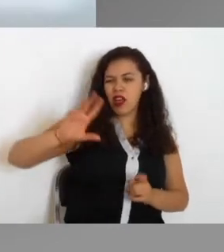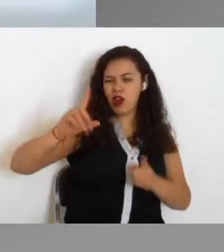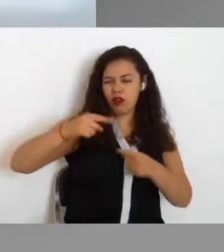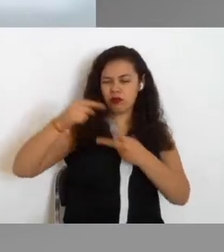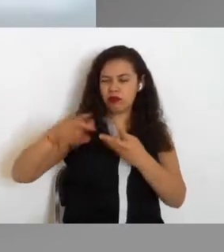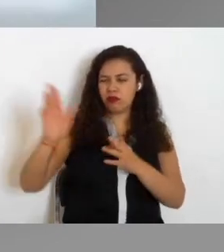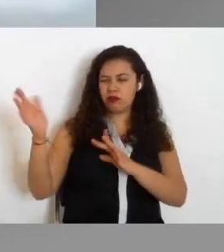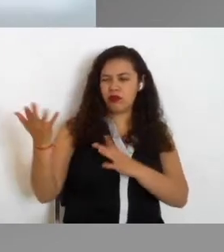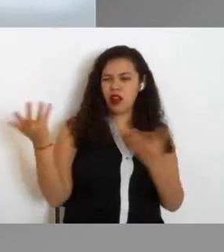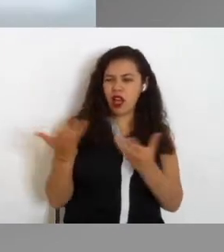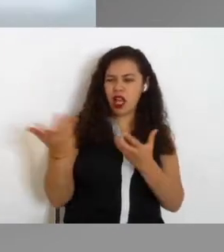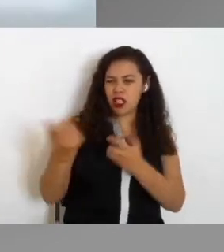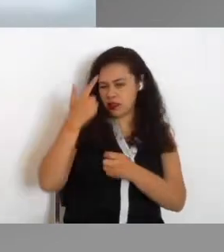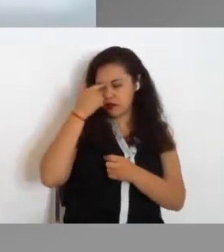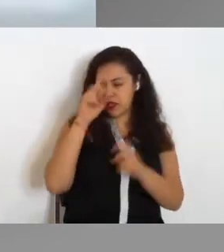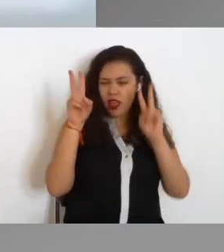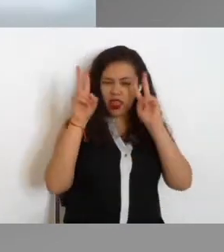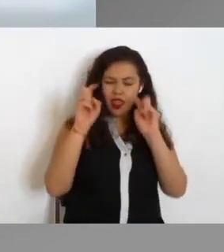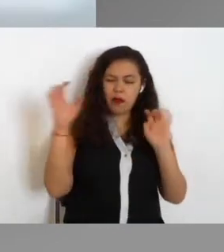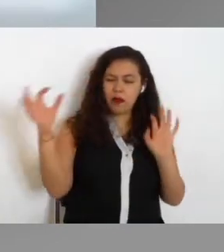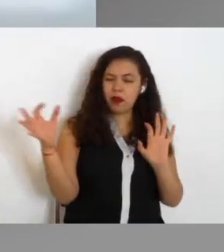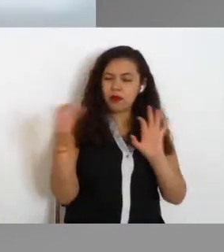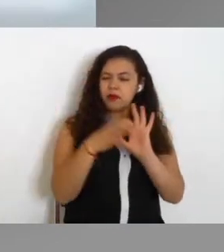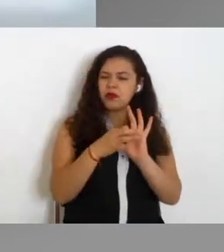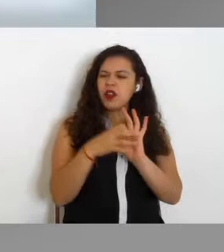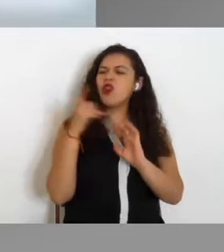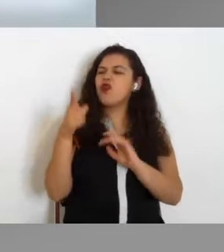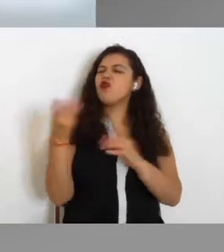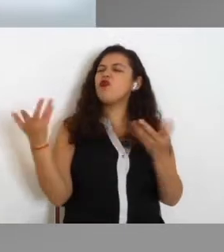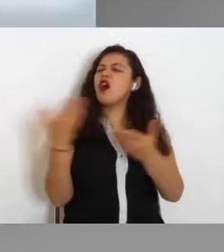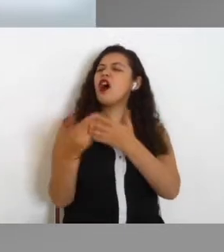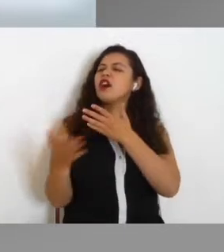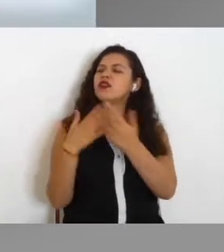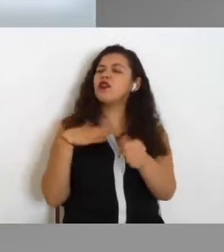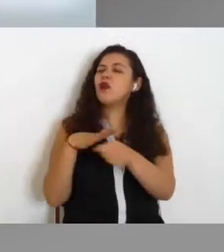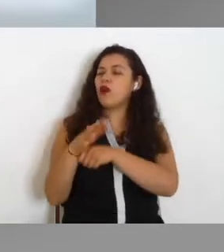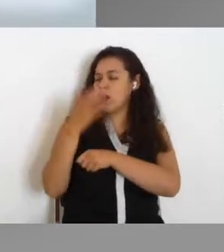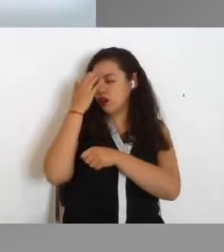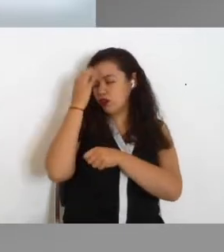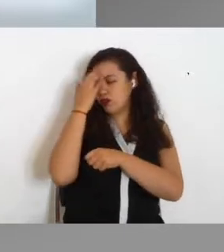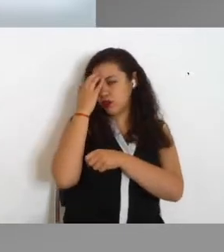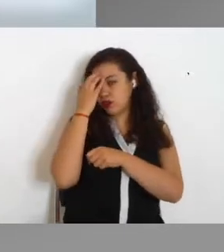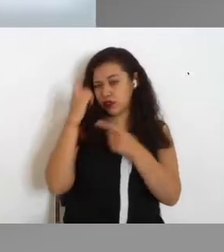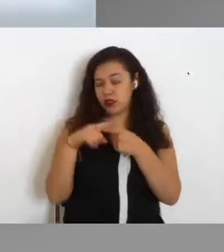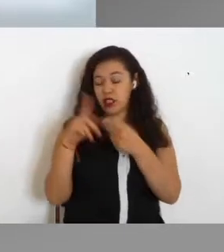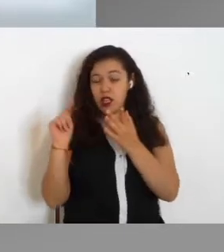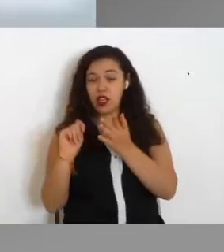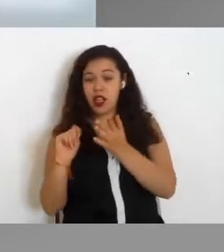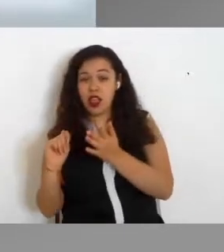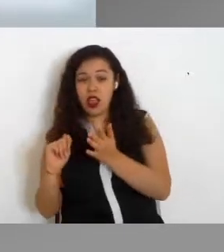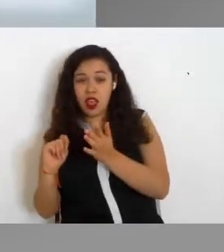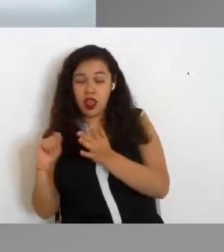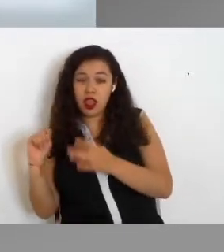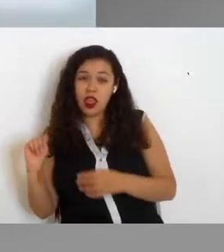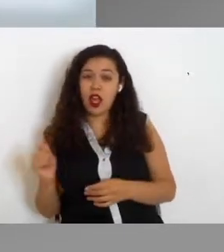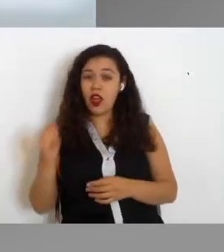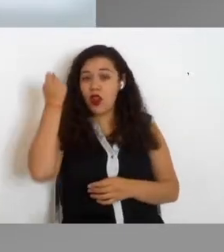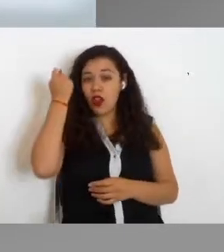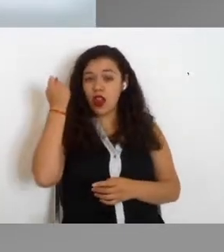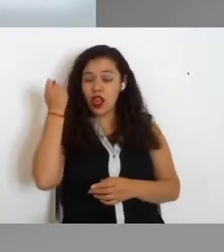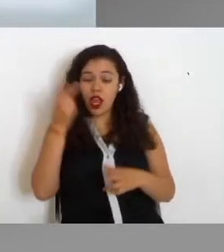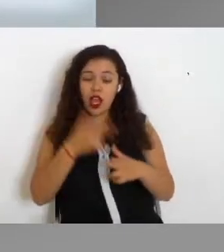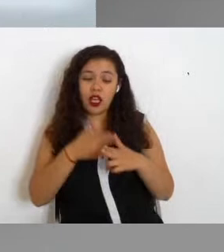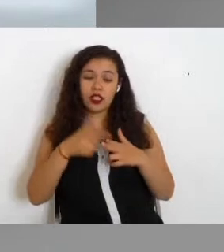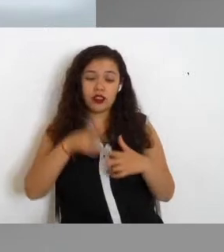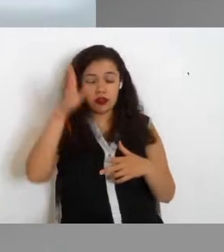a este tema, ¿no? Que va desde lo tecnológico hasta la filosofía, ¿sí? O